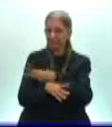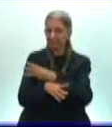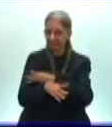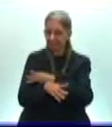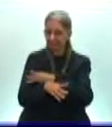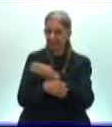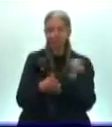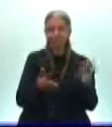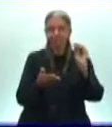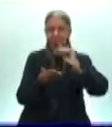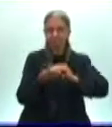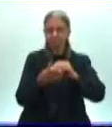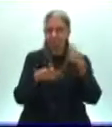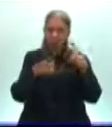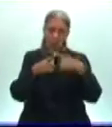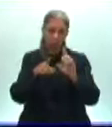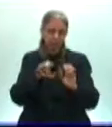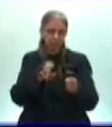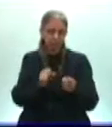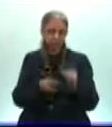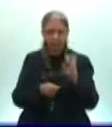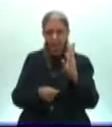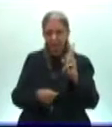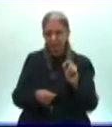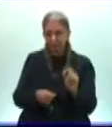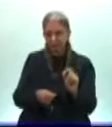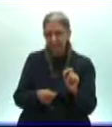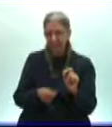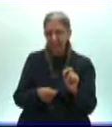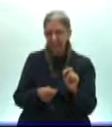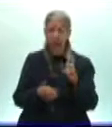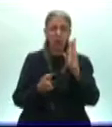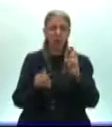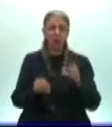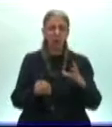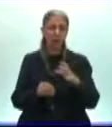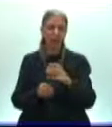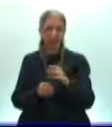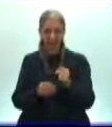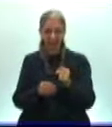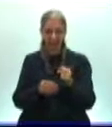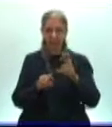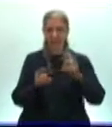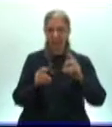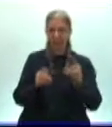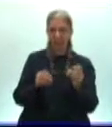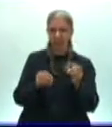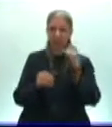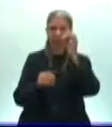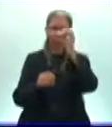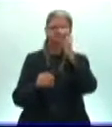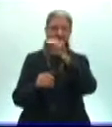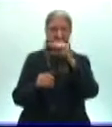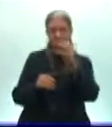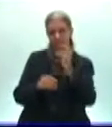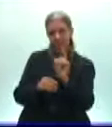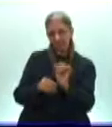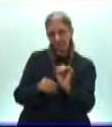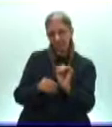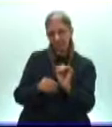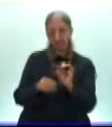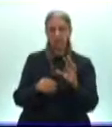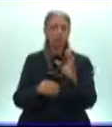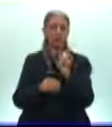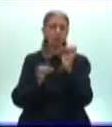introducimos nuevos dominios numéricos como el de los números enteros, el de los números fraccionarios y el de los